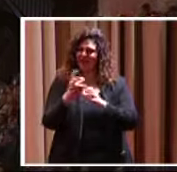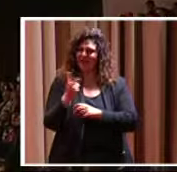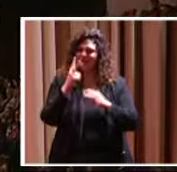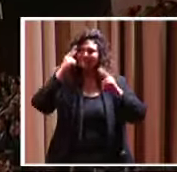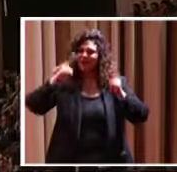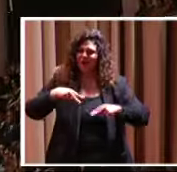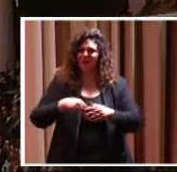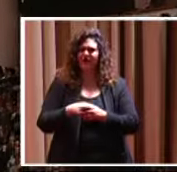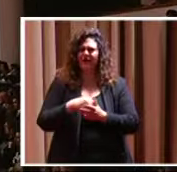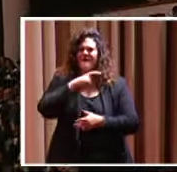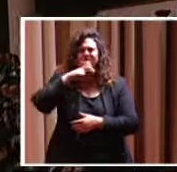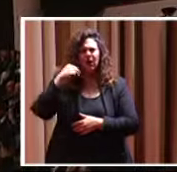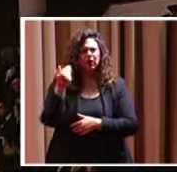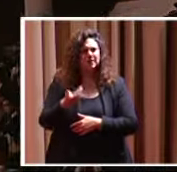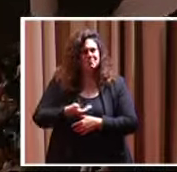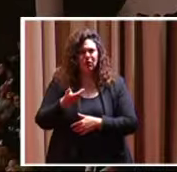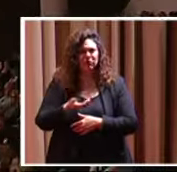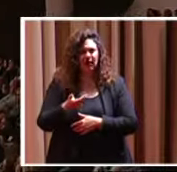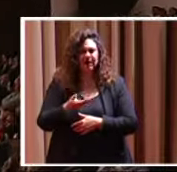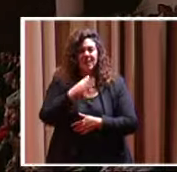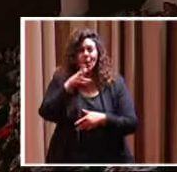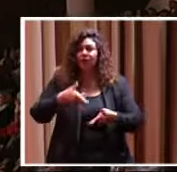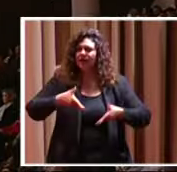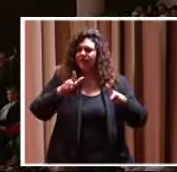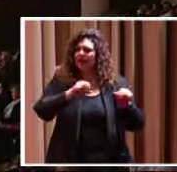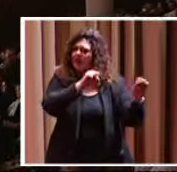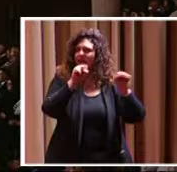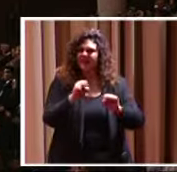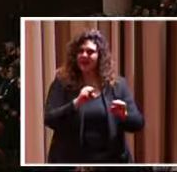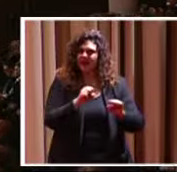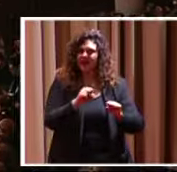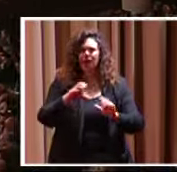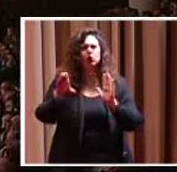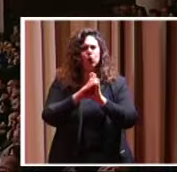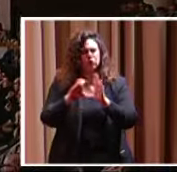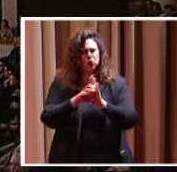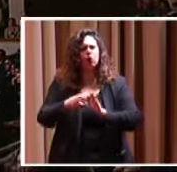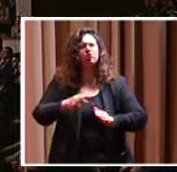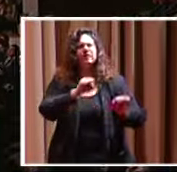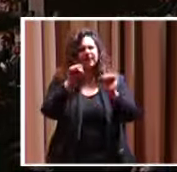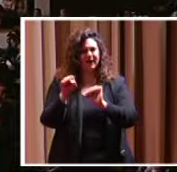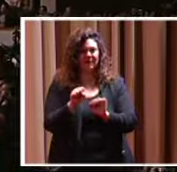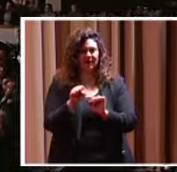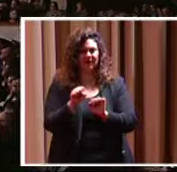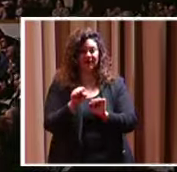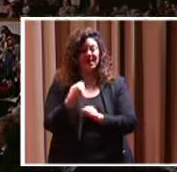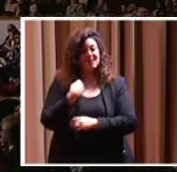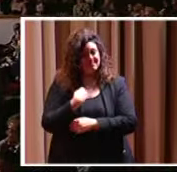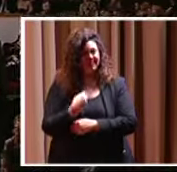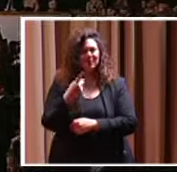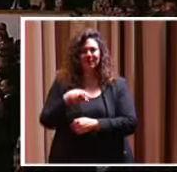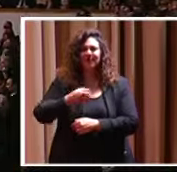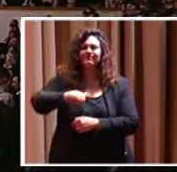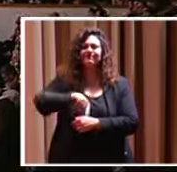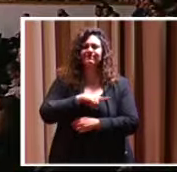valores importantes porque son valores que defienden las libertades y defienden la Constitución, como así lo hace